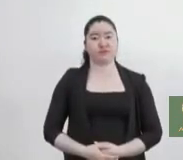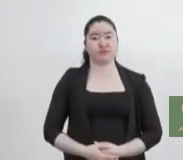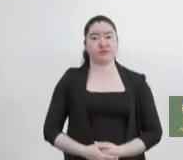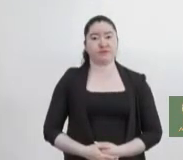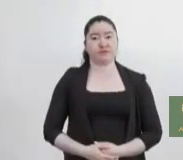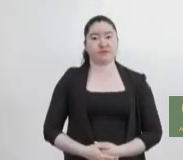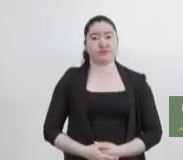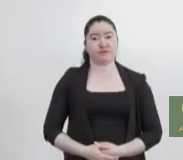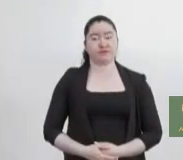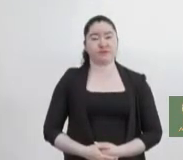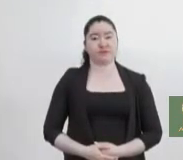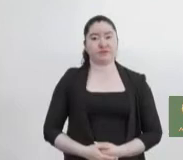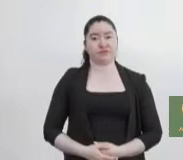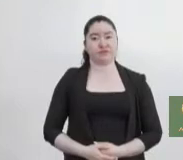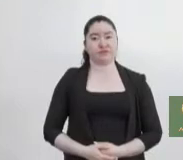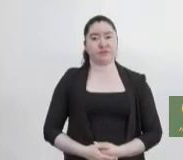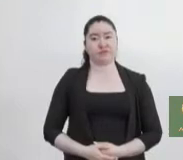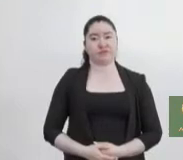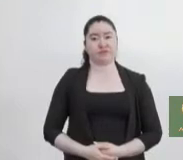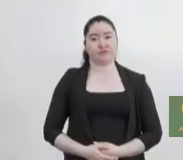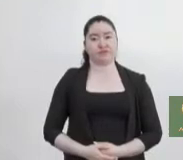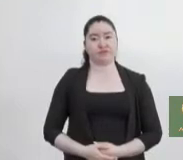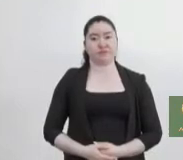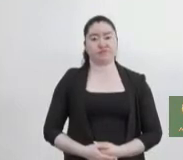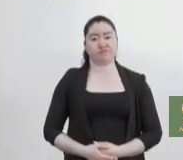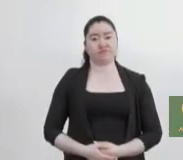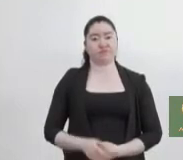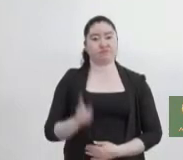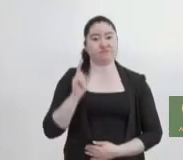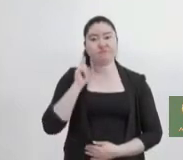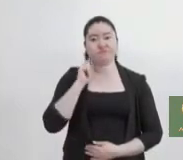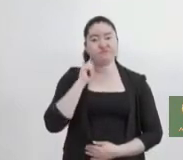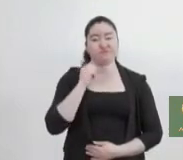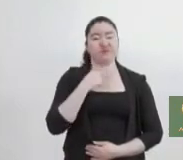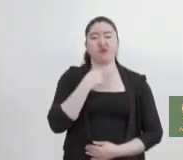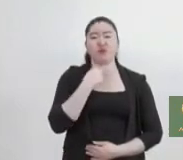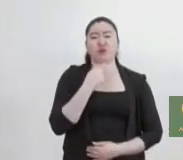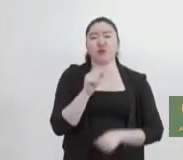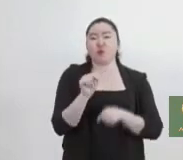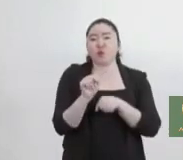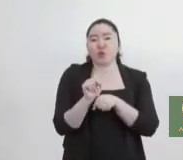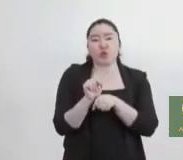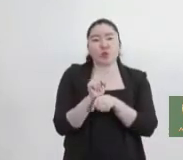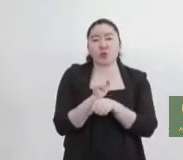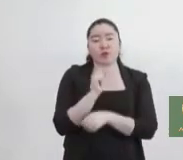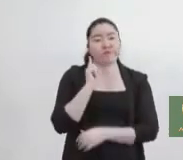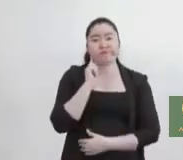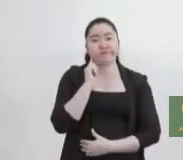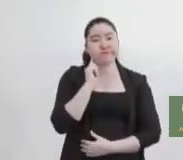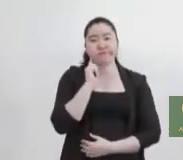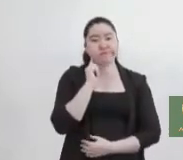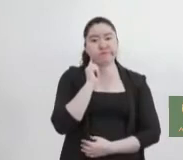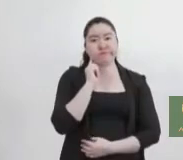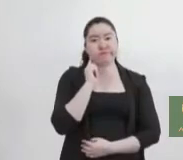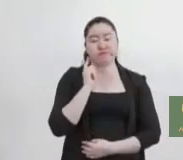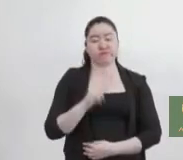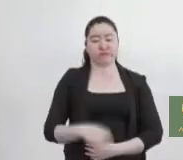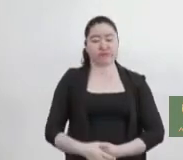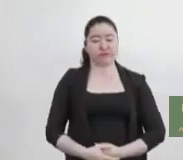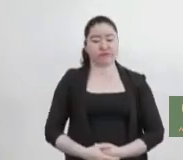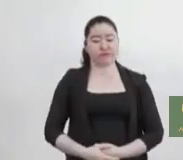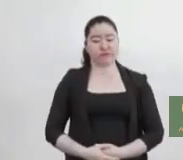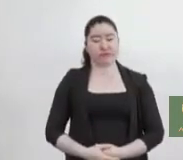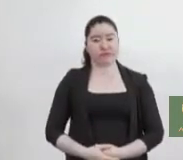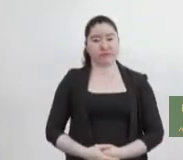¿qué se está haciendo? ¿Cómo están? ¿En qué estado están? Porque antes de la pandemia, pues hacía intervenciones en algunas de ellas